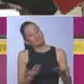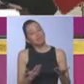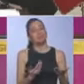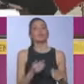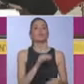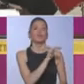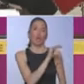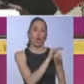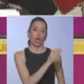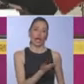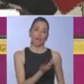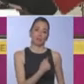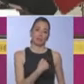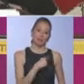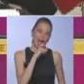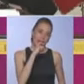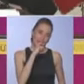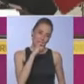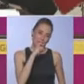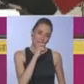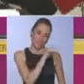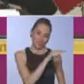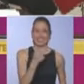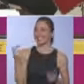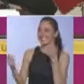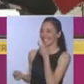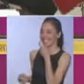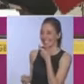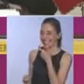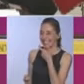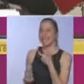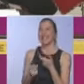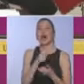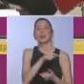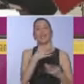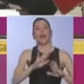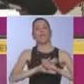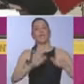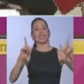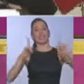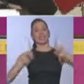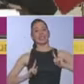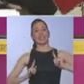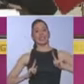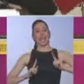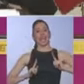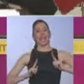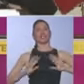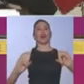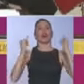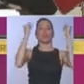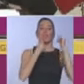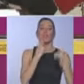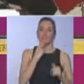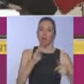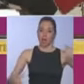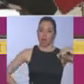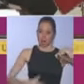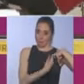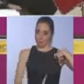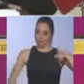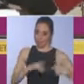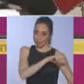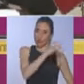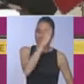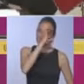forma, oiga, yo la envidio sanamente porque va a poder descansar y disfrutar de la vida. Porque ser presidente de Chile, y usted